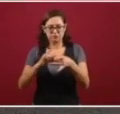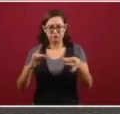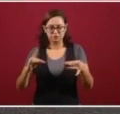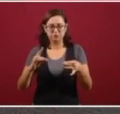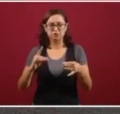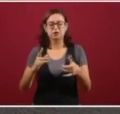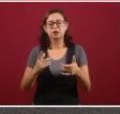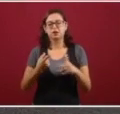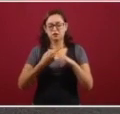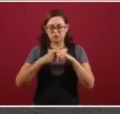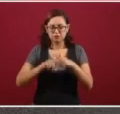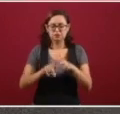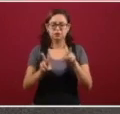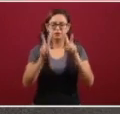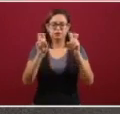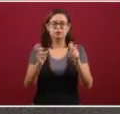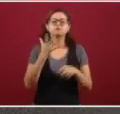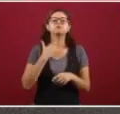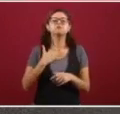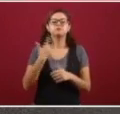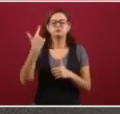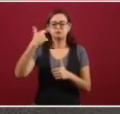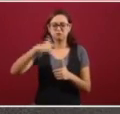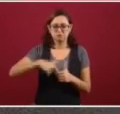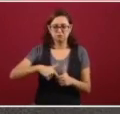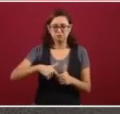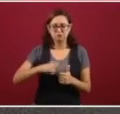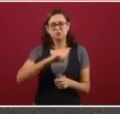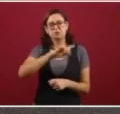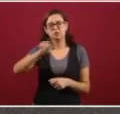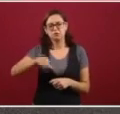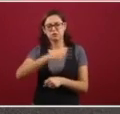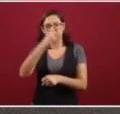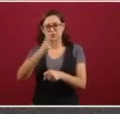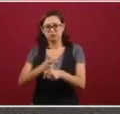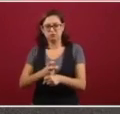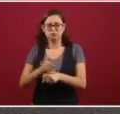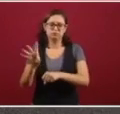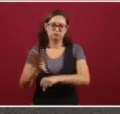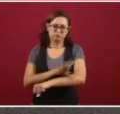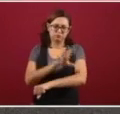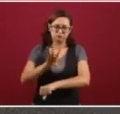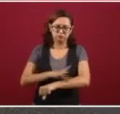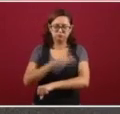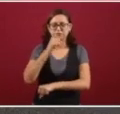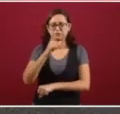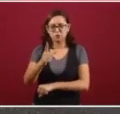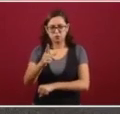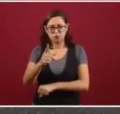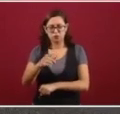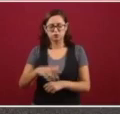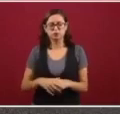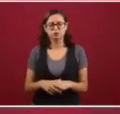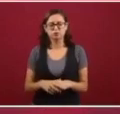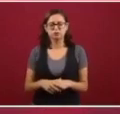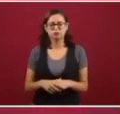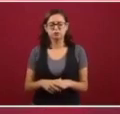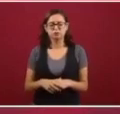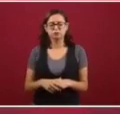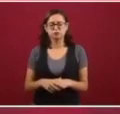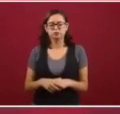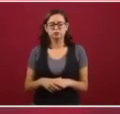nuevo y luego vemos lo de la energía eléctrica para que se